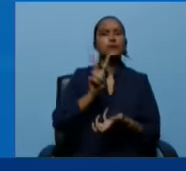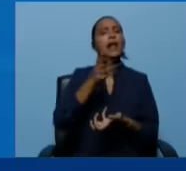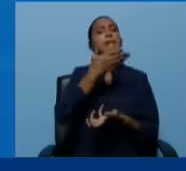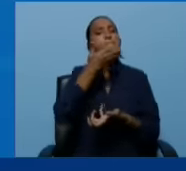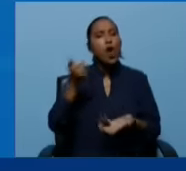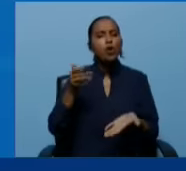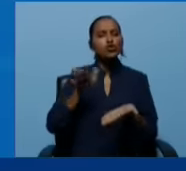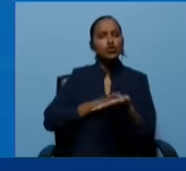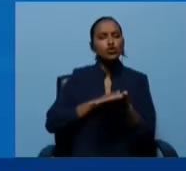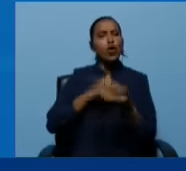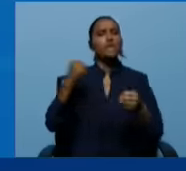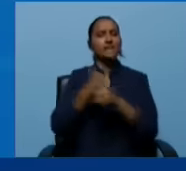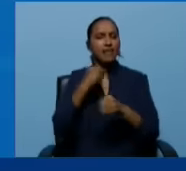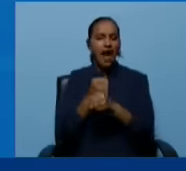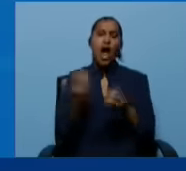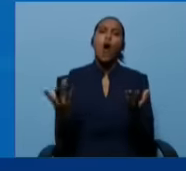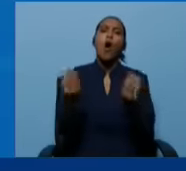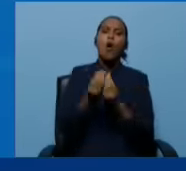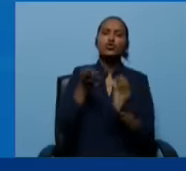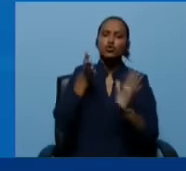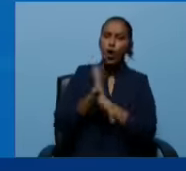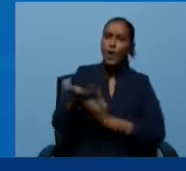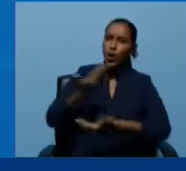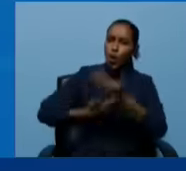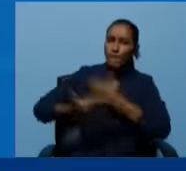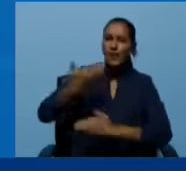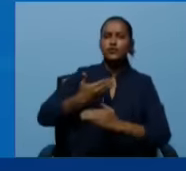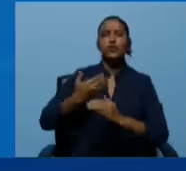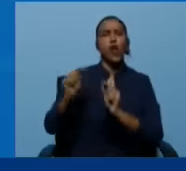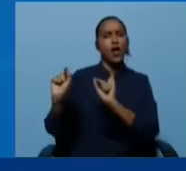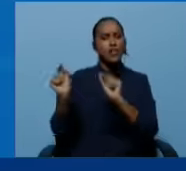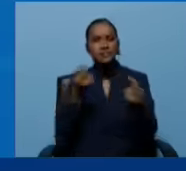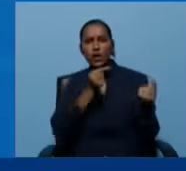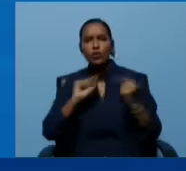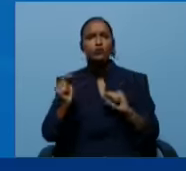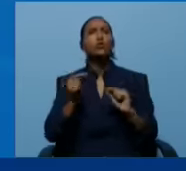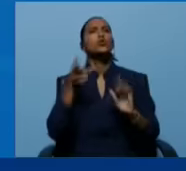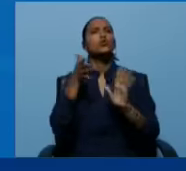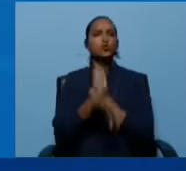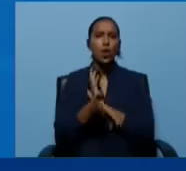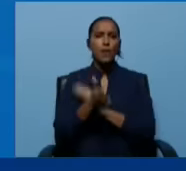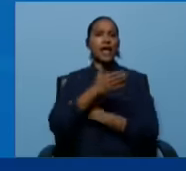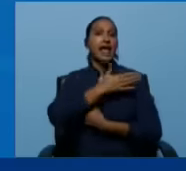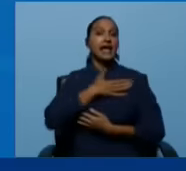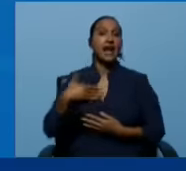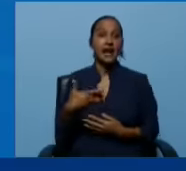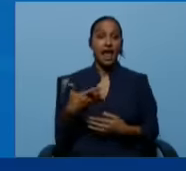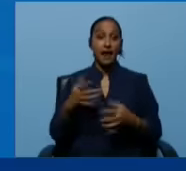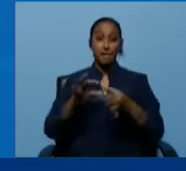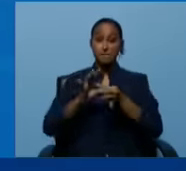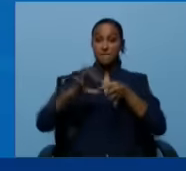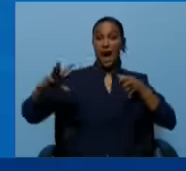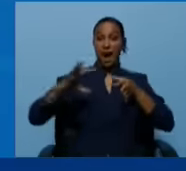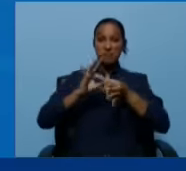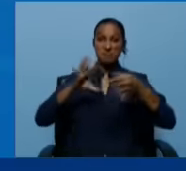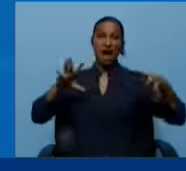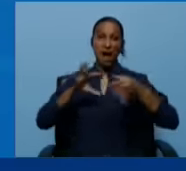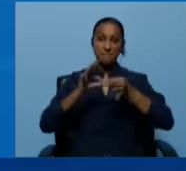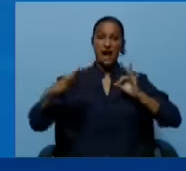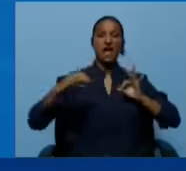para fomentar el diálogo y la cooperación constructiva en lugar de alimentar divisiones.